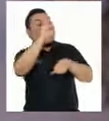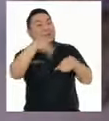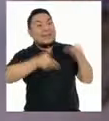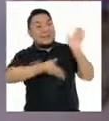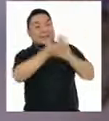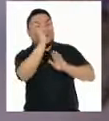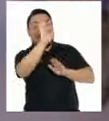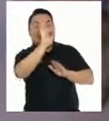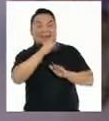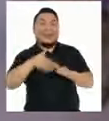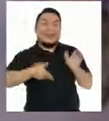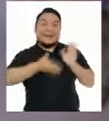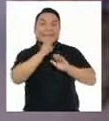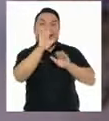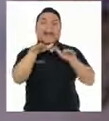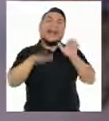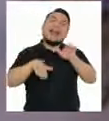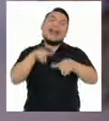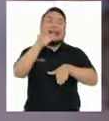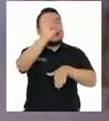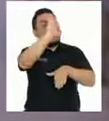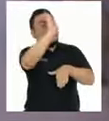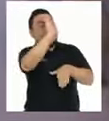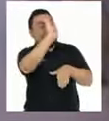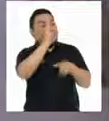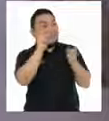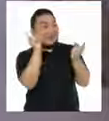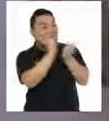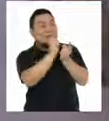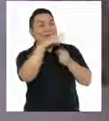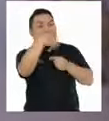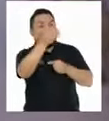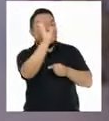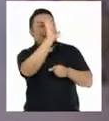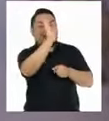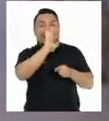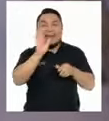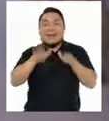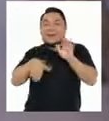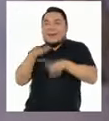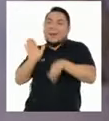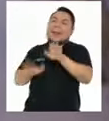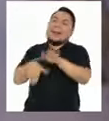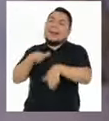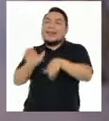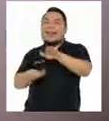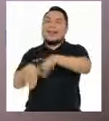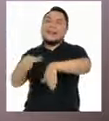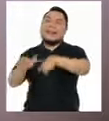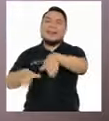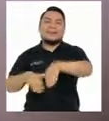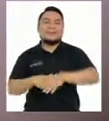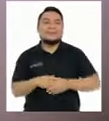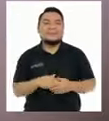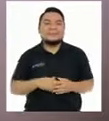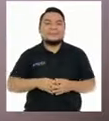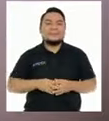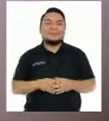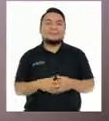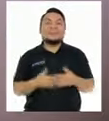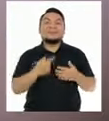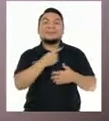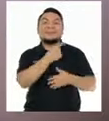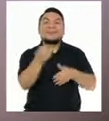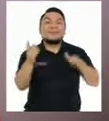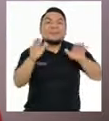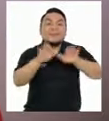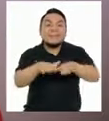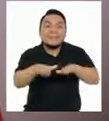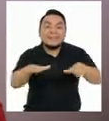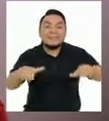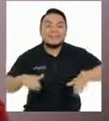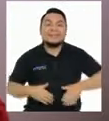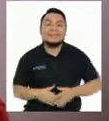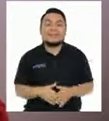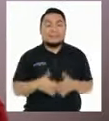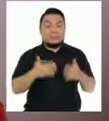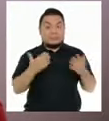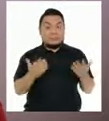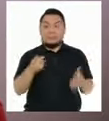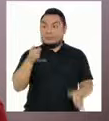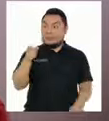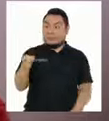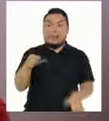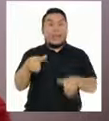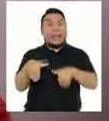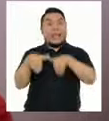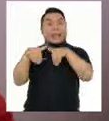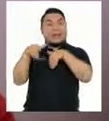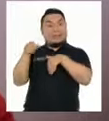Héctor! ¡Ahí va! ¡Chao, Alexa! ¡Chao! Niñas y niños, Así como